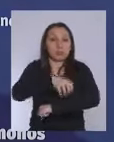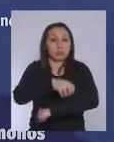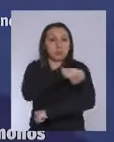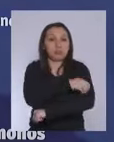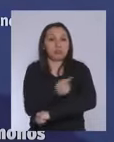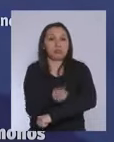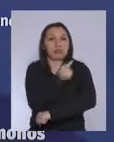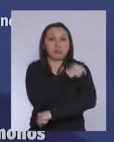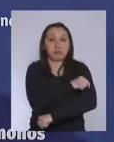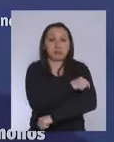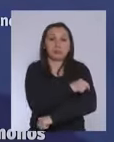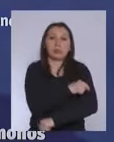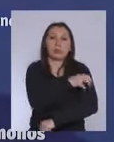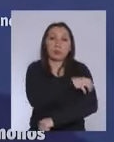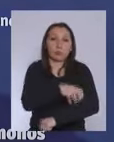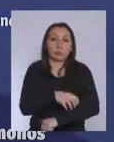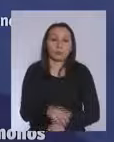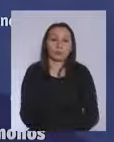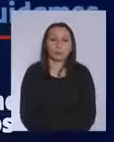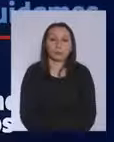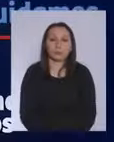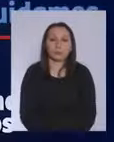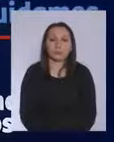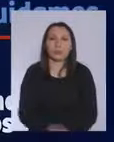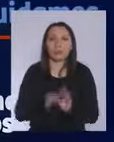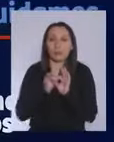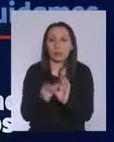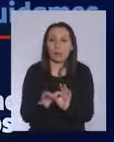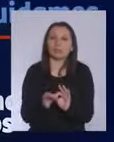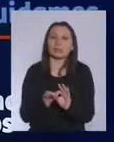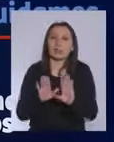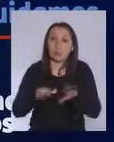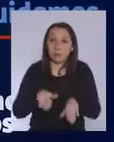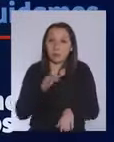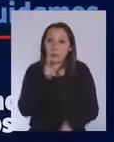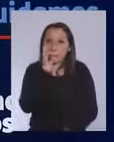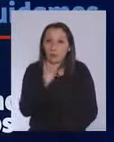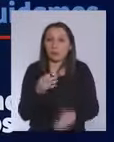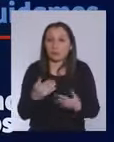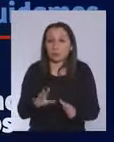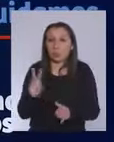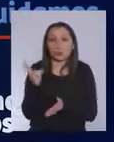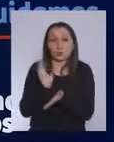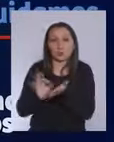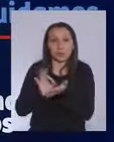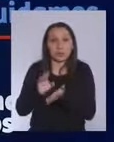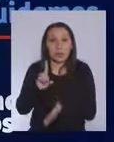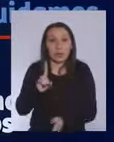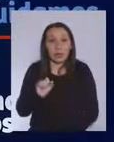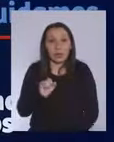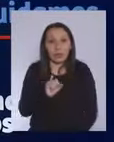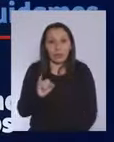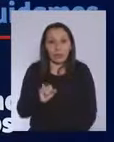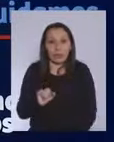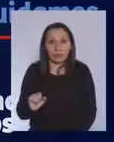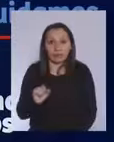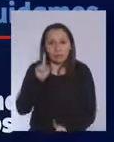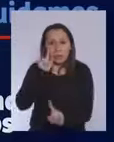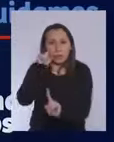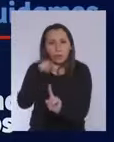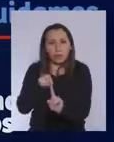entre comunas o entre regiones casi administro tal como ha señalado ya la subsecretaria paula daza el